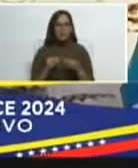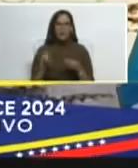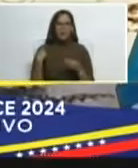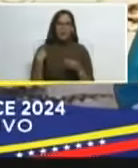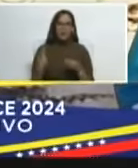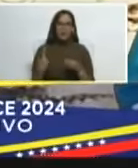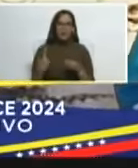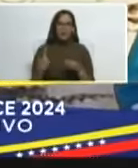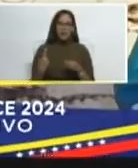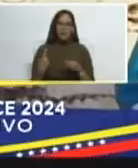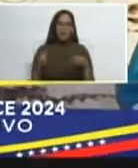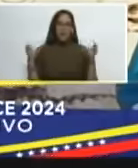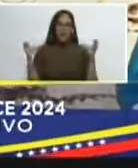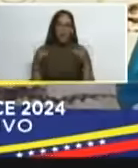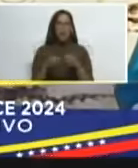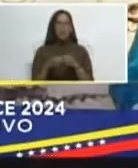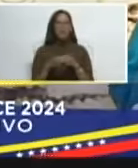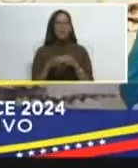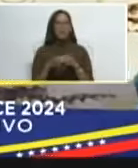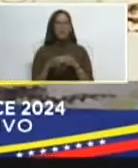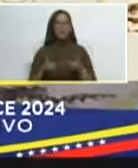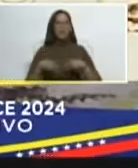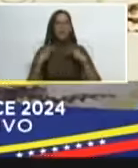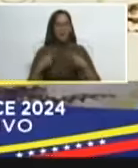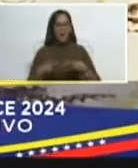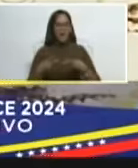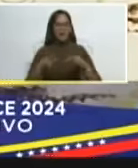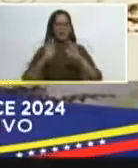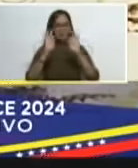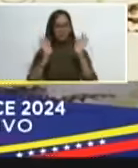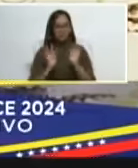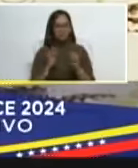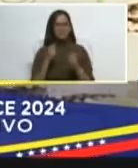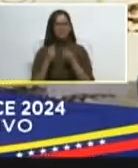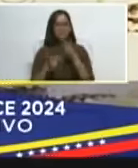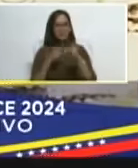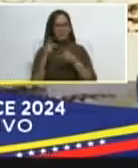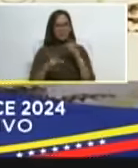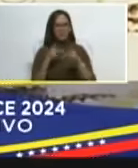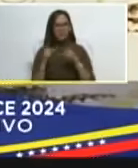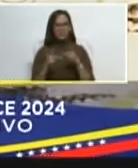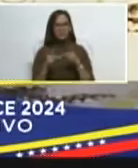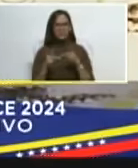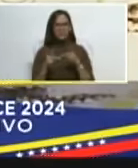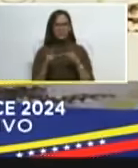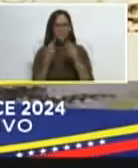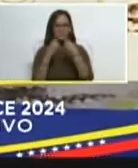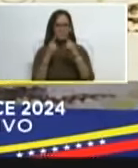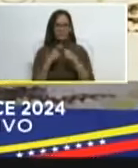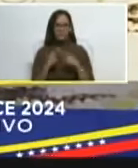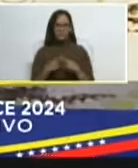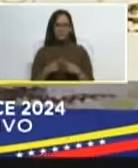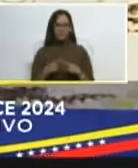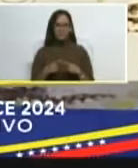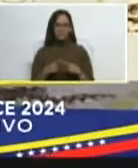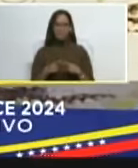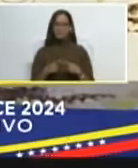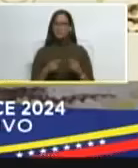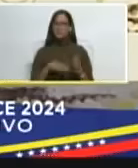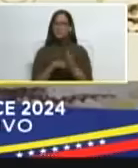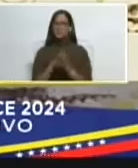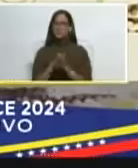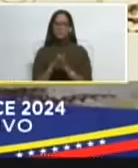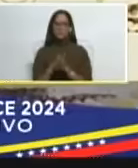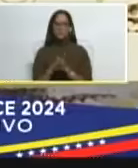la construcción del nuevo modelo productivo diversificado de desarrollo,